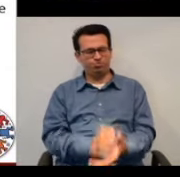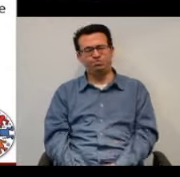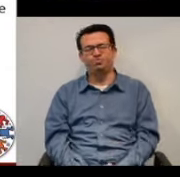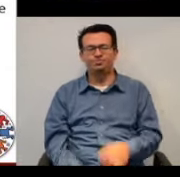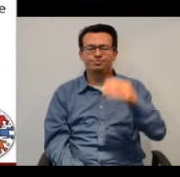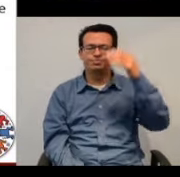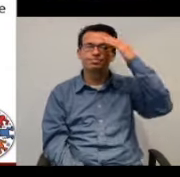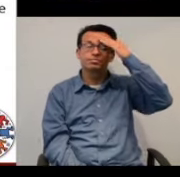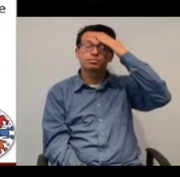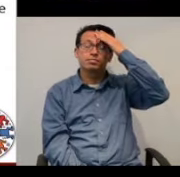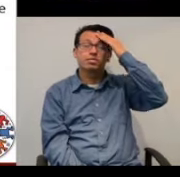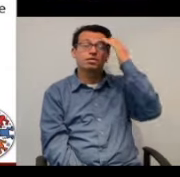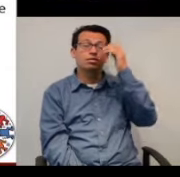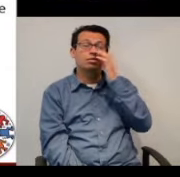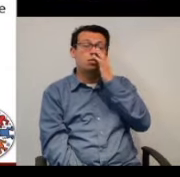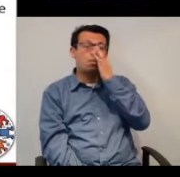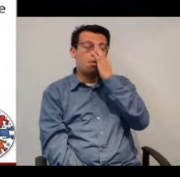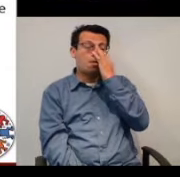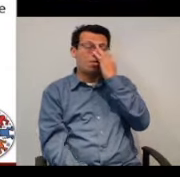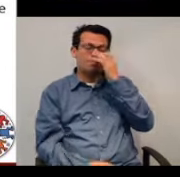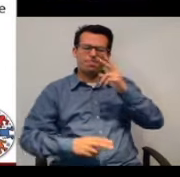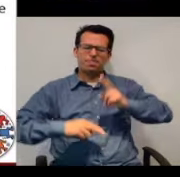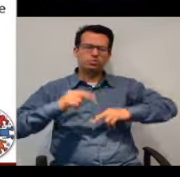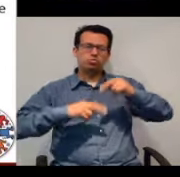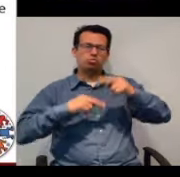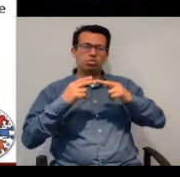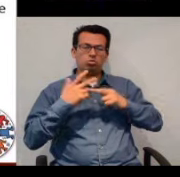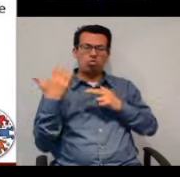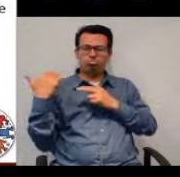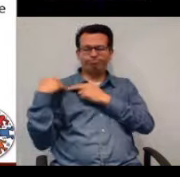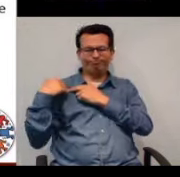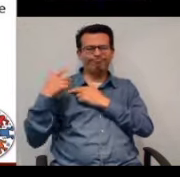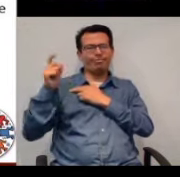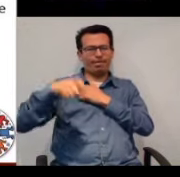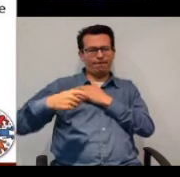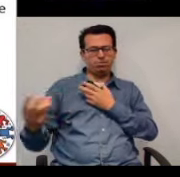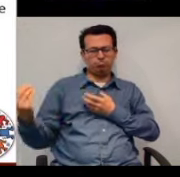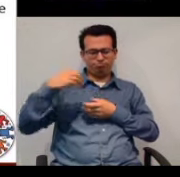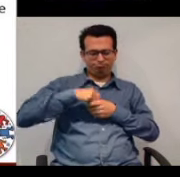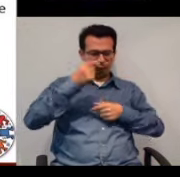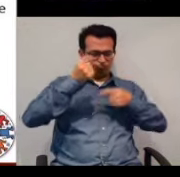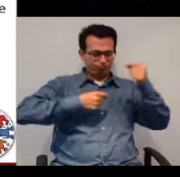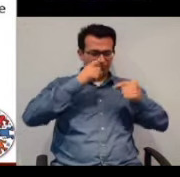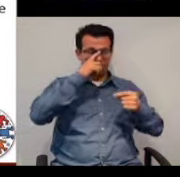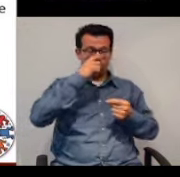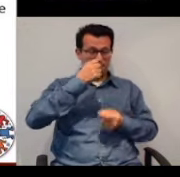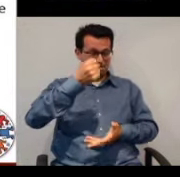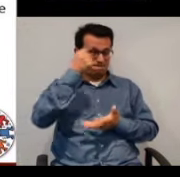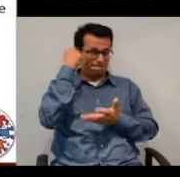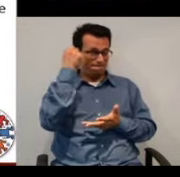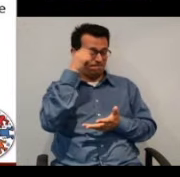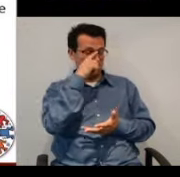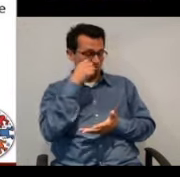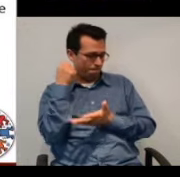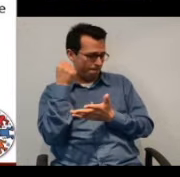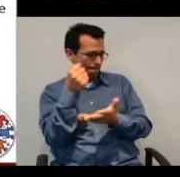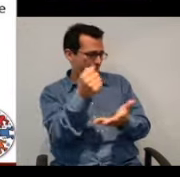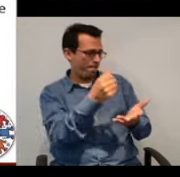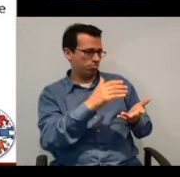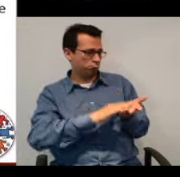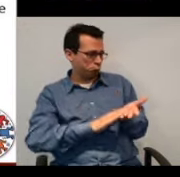La estructura adicional a esto debe tener unos recursos financieros específicos que permitan el desarrollo de estrategias y acciones concretas.